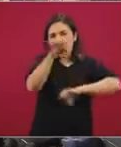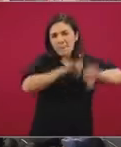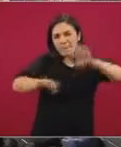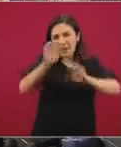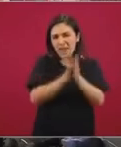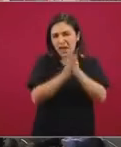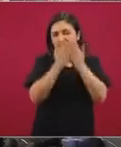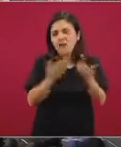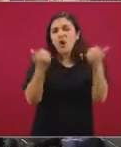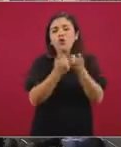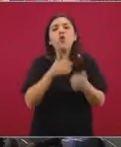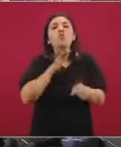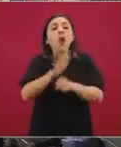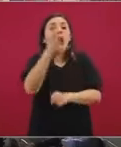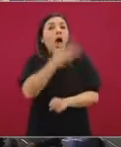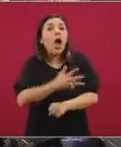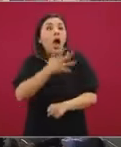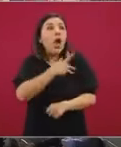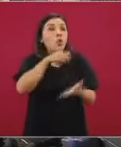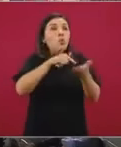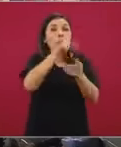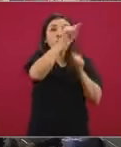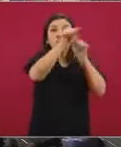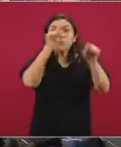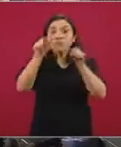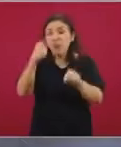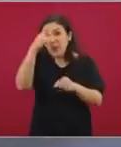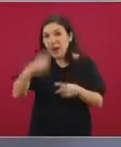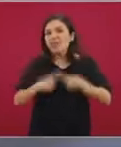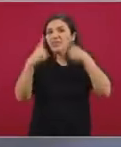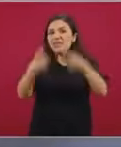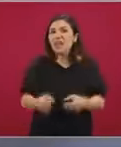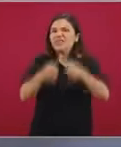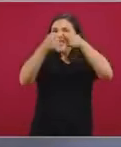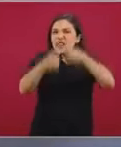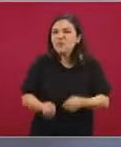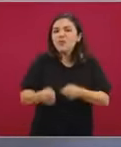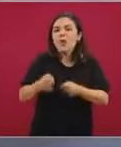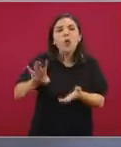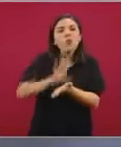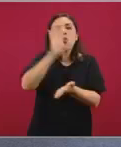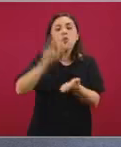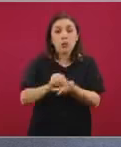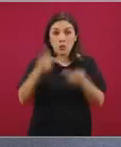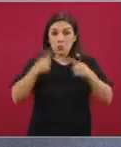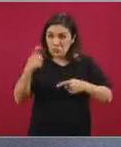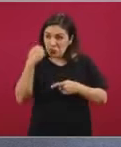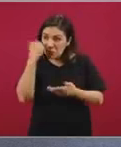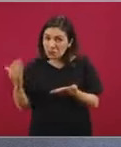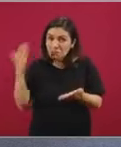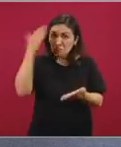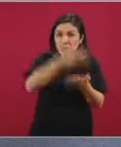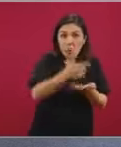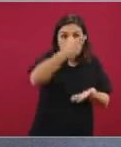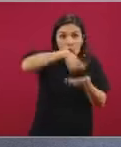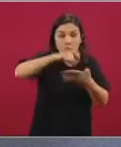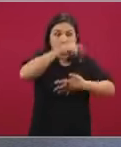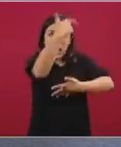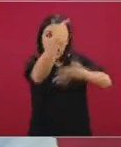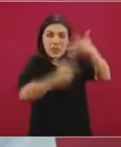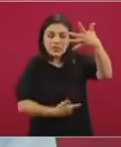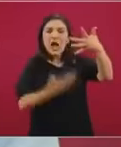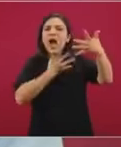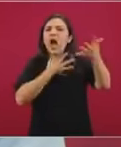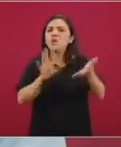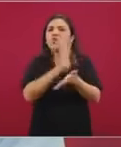lo que tenían en disponibilidad en estas librerías, para garantizar que quien acuda a una de estas librerías, la lista de librerías